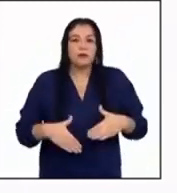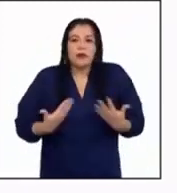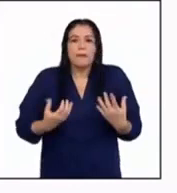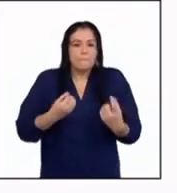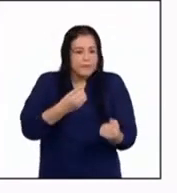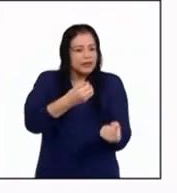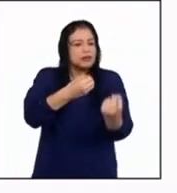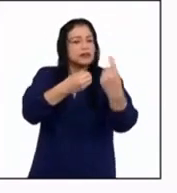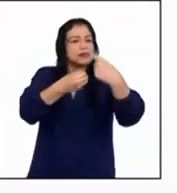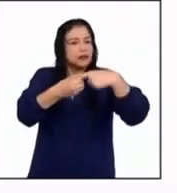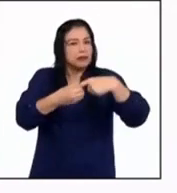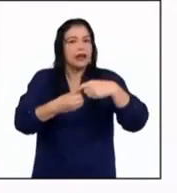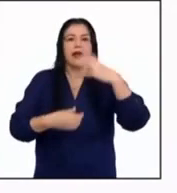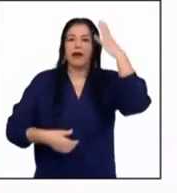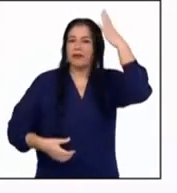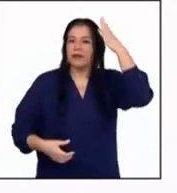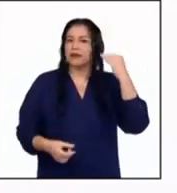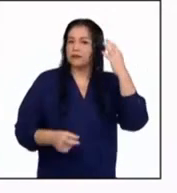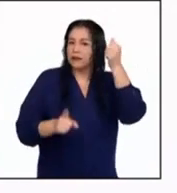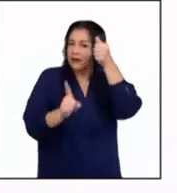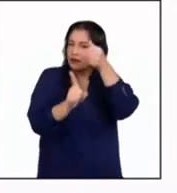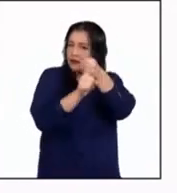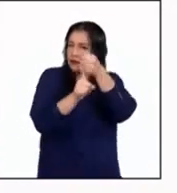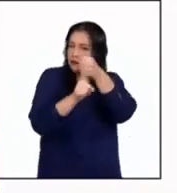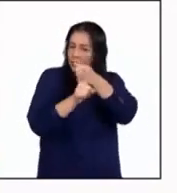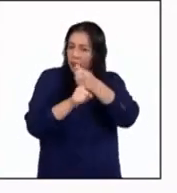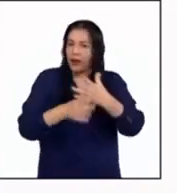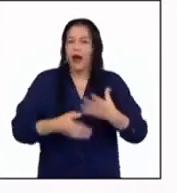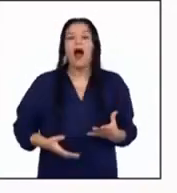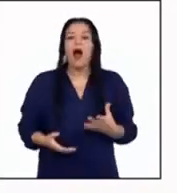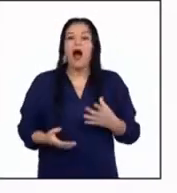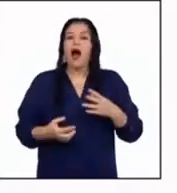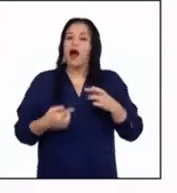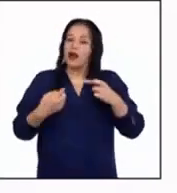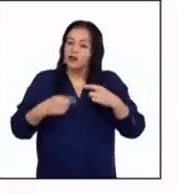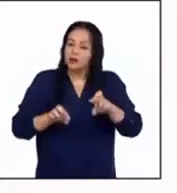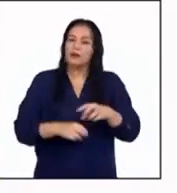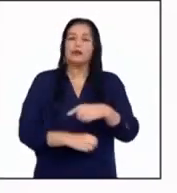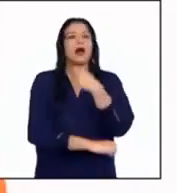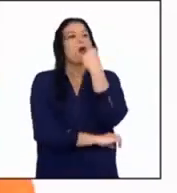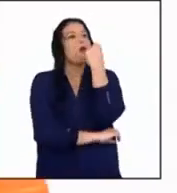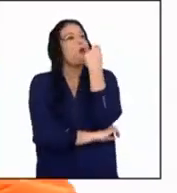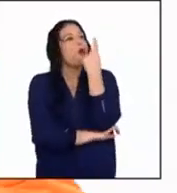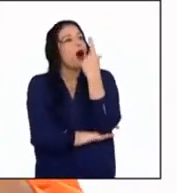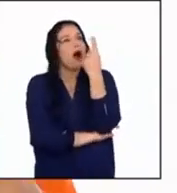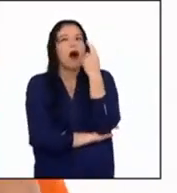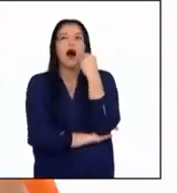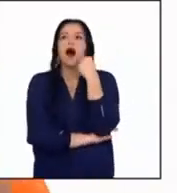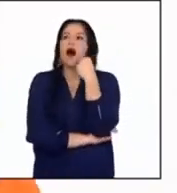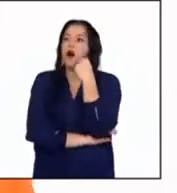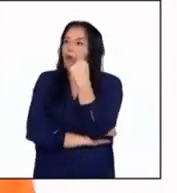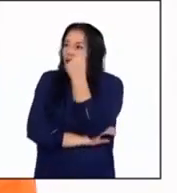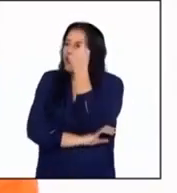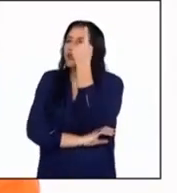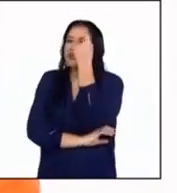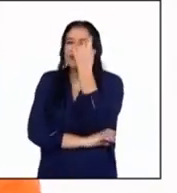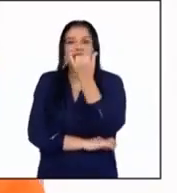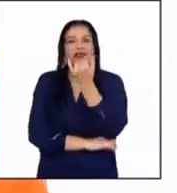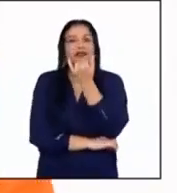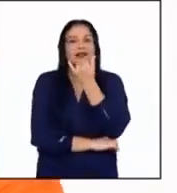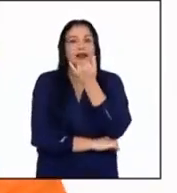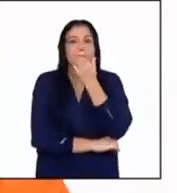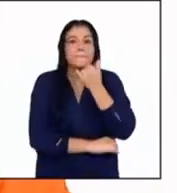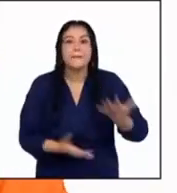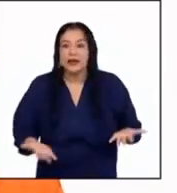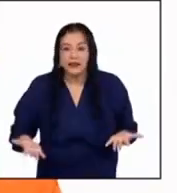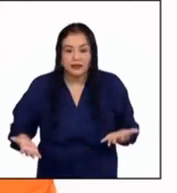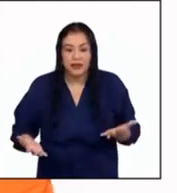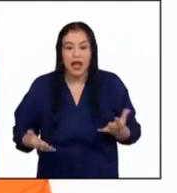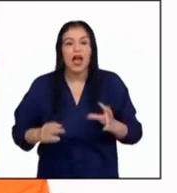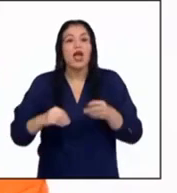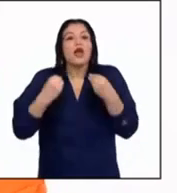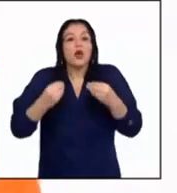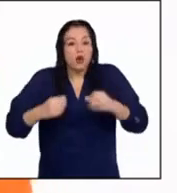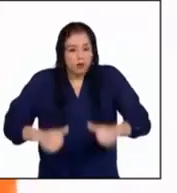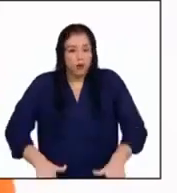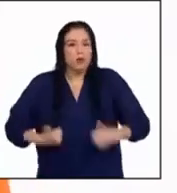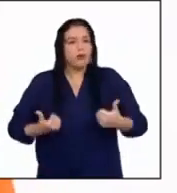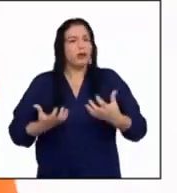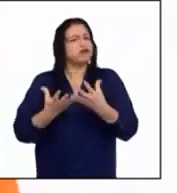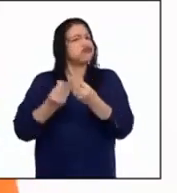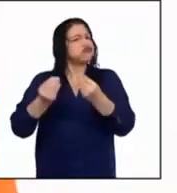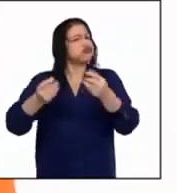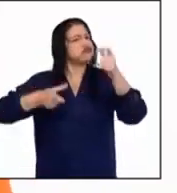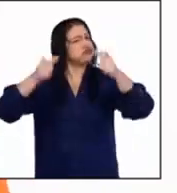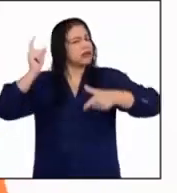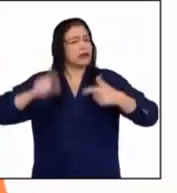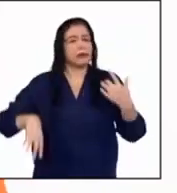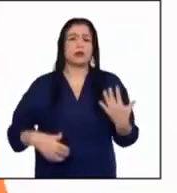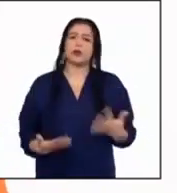de experiencias vivenciales que les permitan tomar conciencia de la realidad en la que viven muchas personas